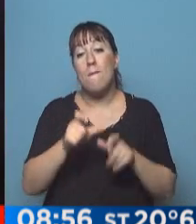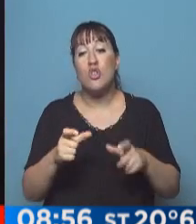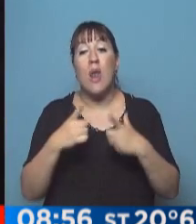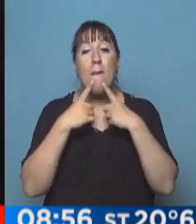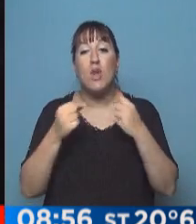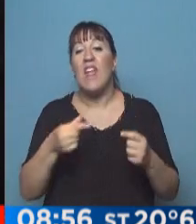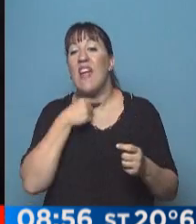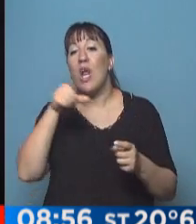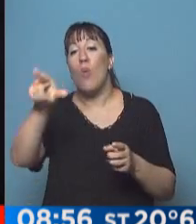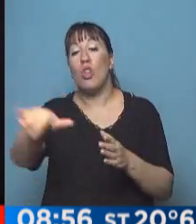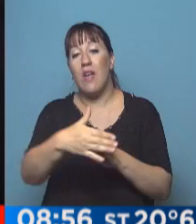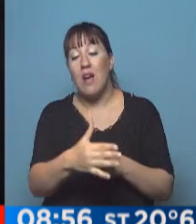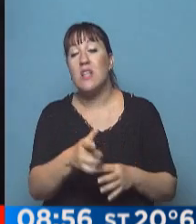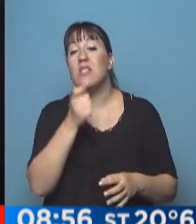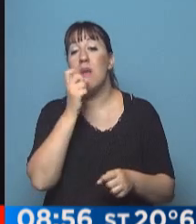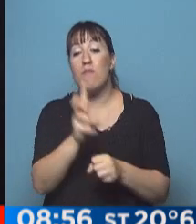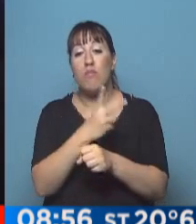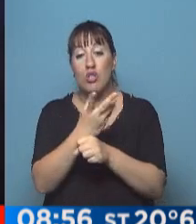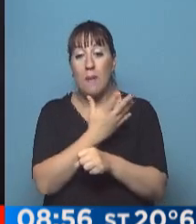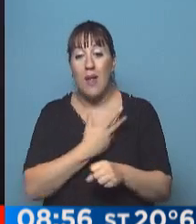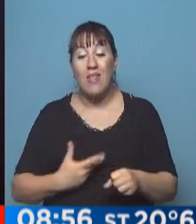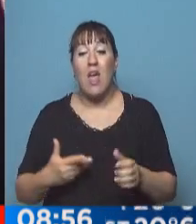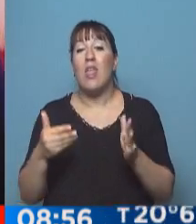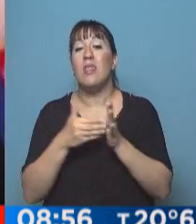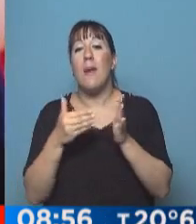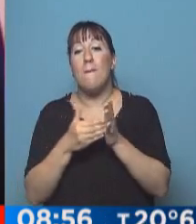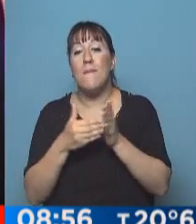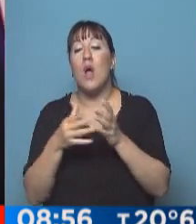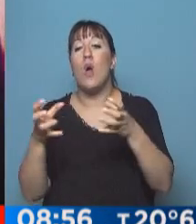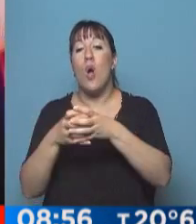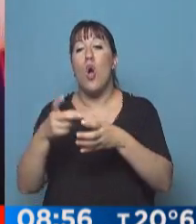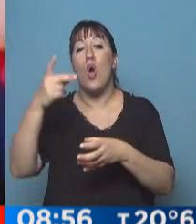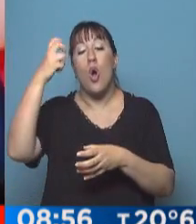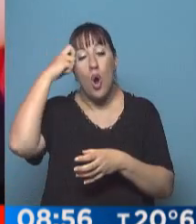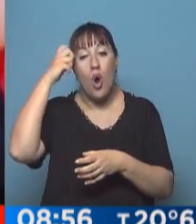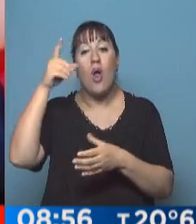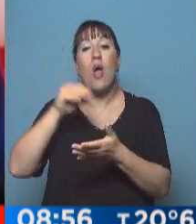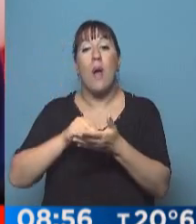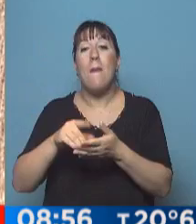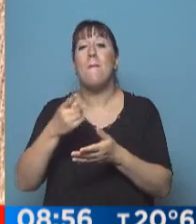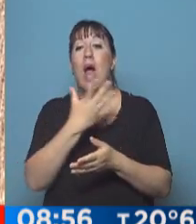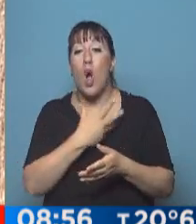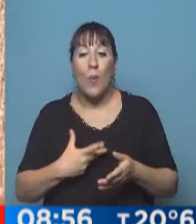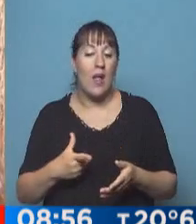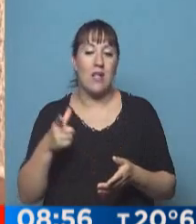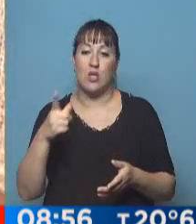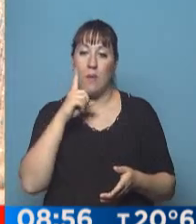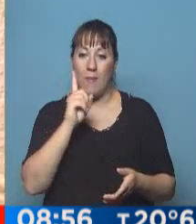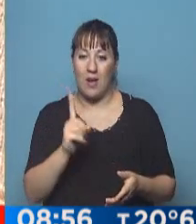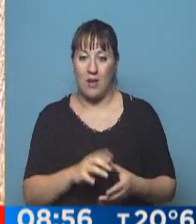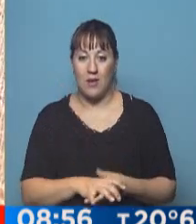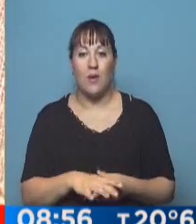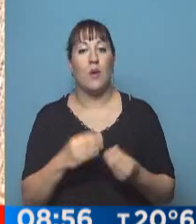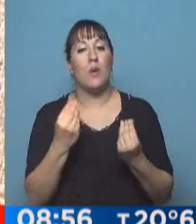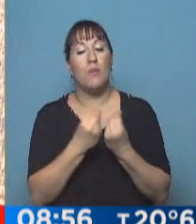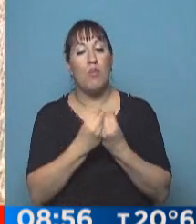caso de del próximo presidente que depende de una coalición parlamentaria para gobernar, eso es peligrosísimo. Bueno, a ver, varios